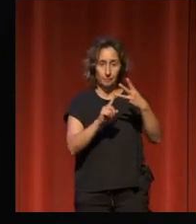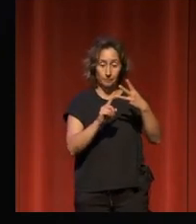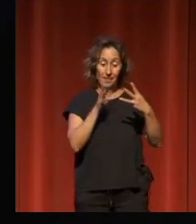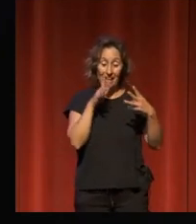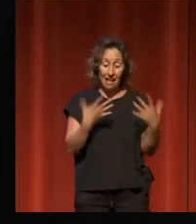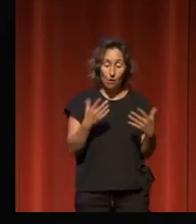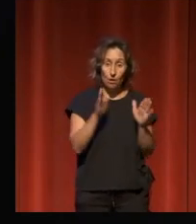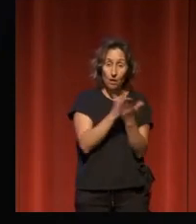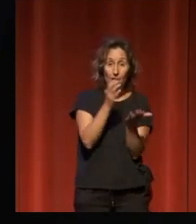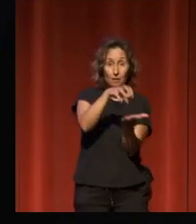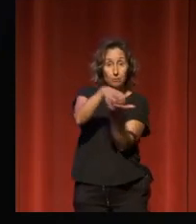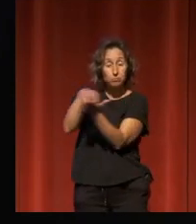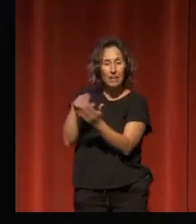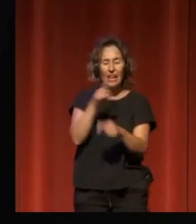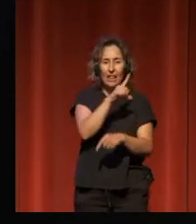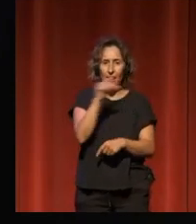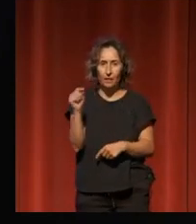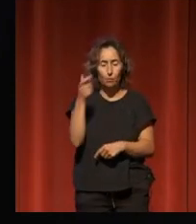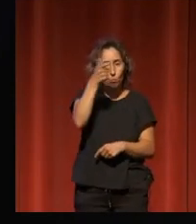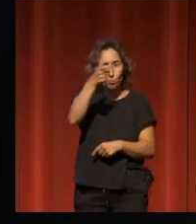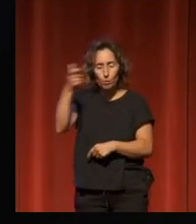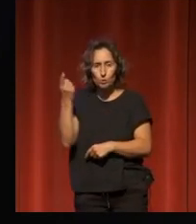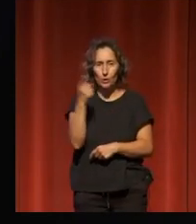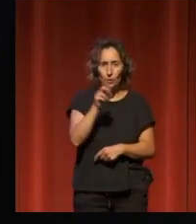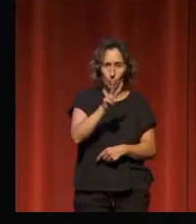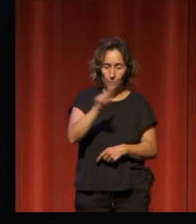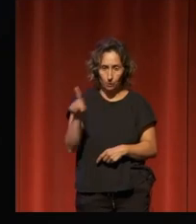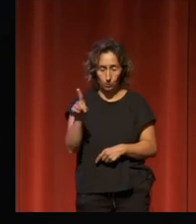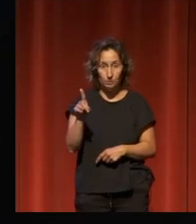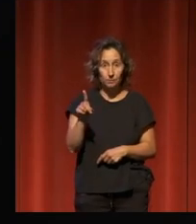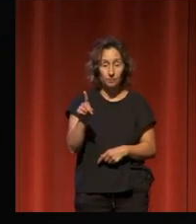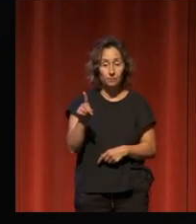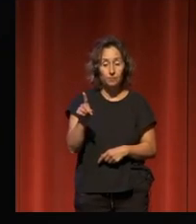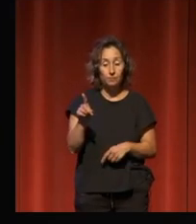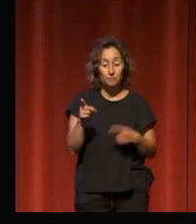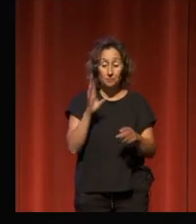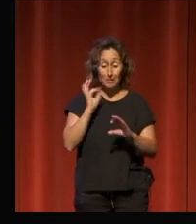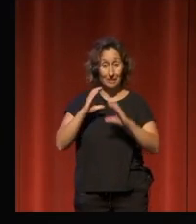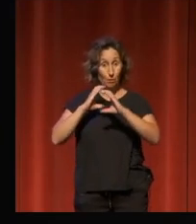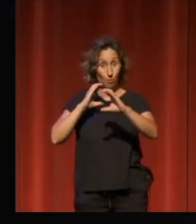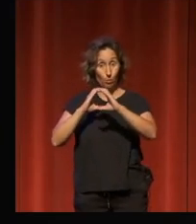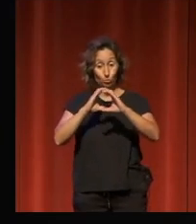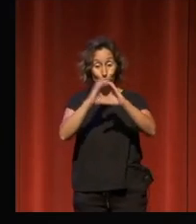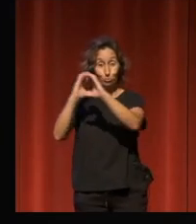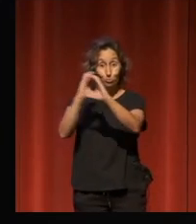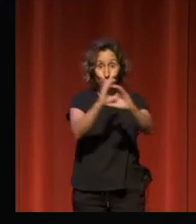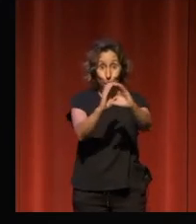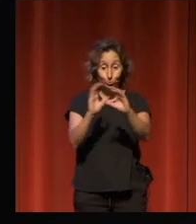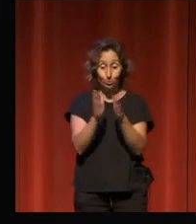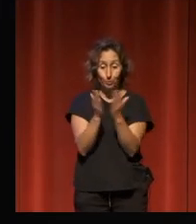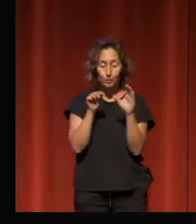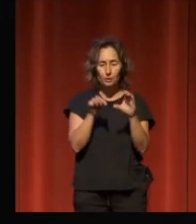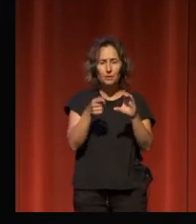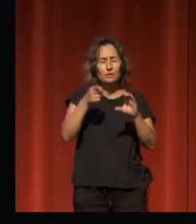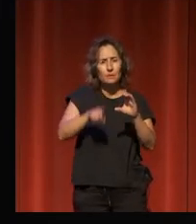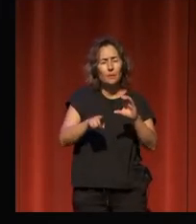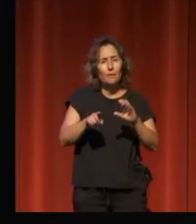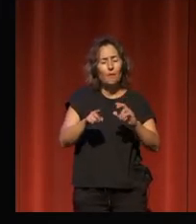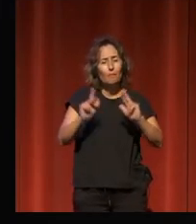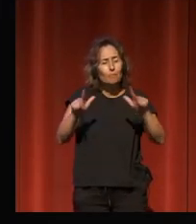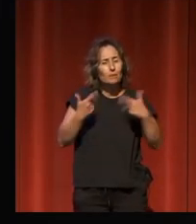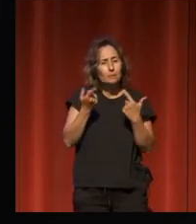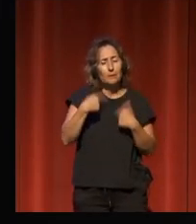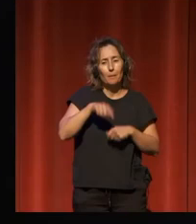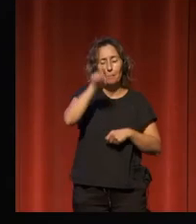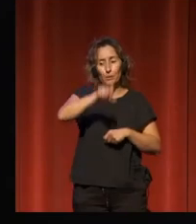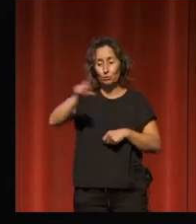bibliotecas en 121 municipios que Unidas a ese bibliobús itinerante nos permiten llegar a más del 95